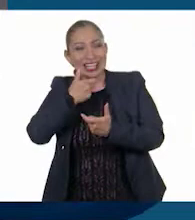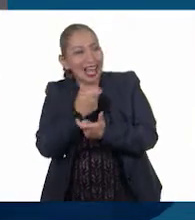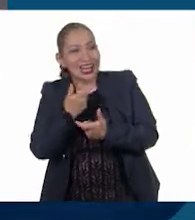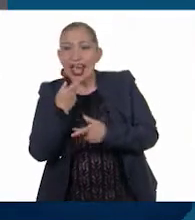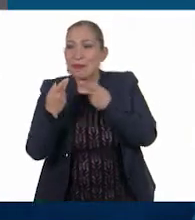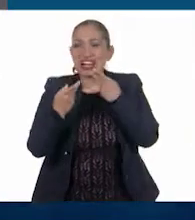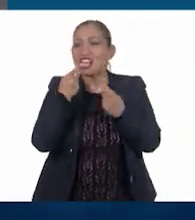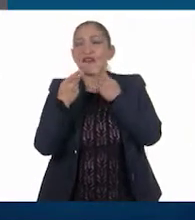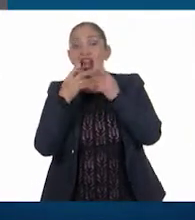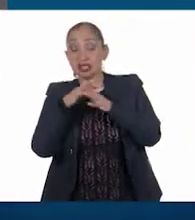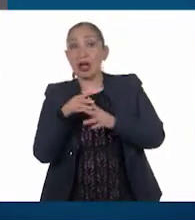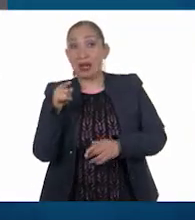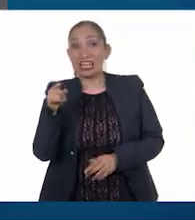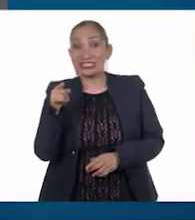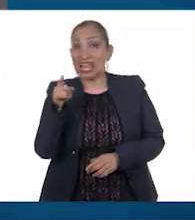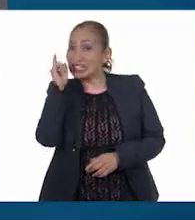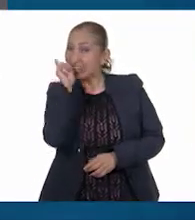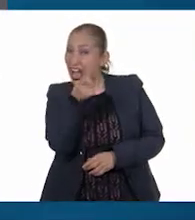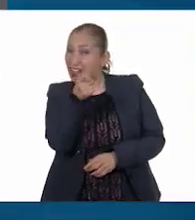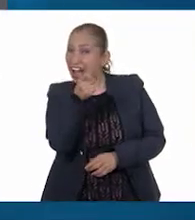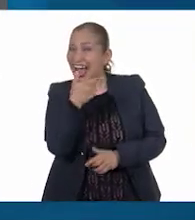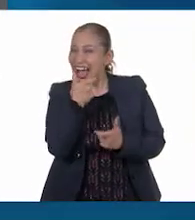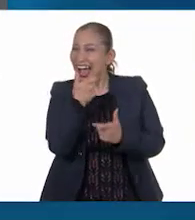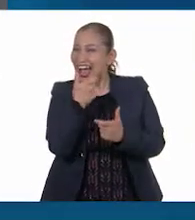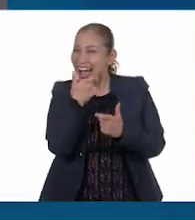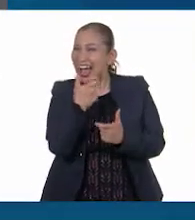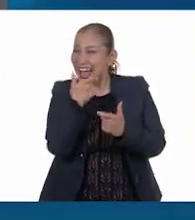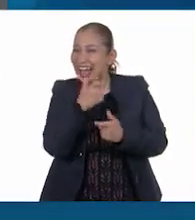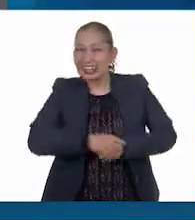villan y que desgal la polla, donde hay el que trasgal!